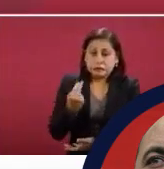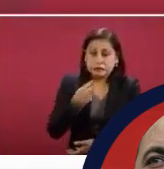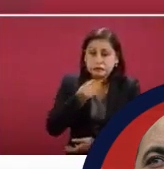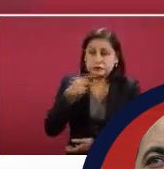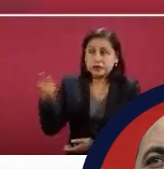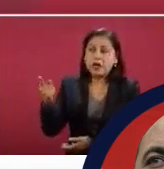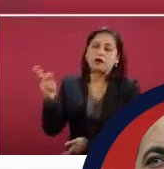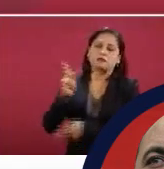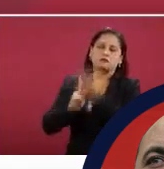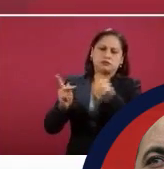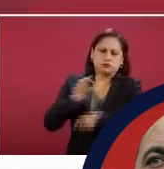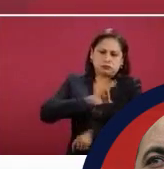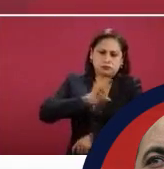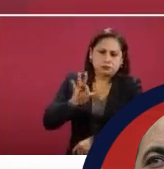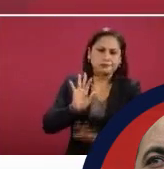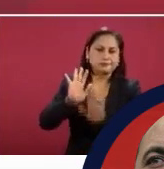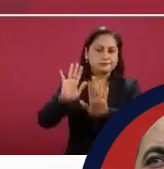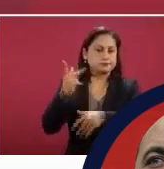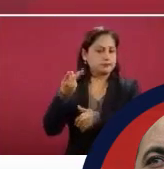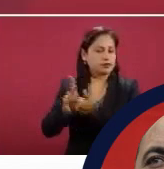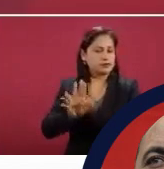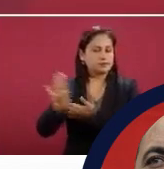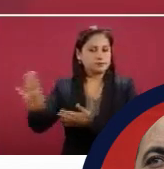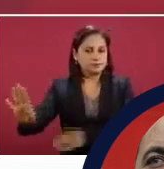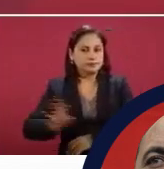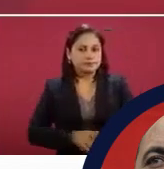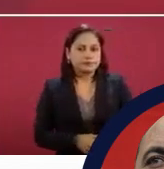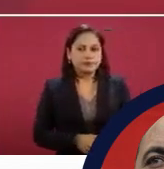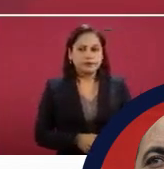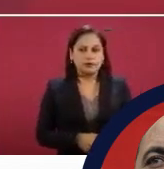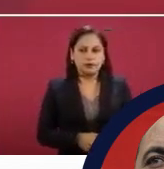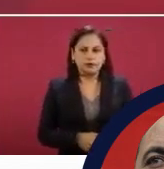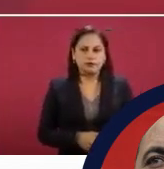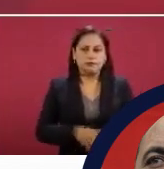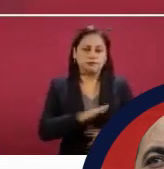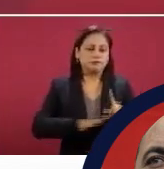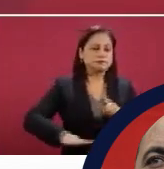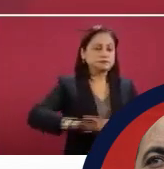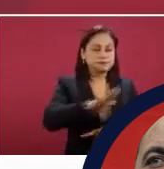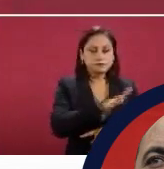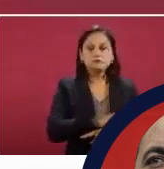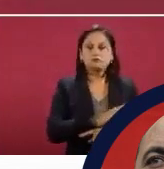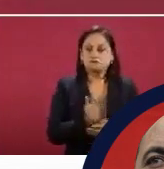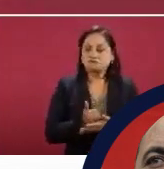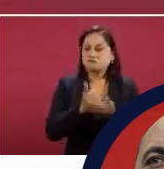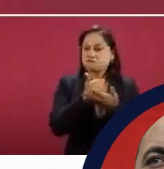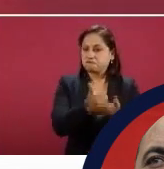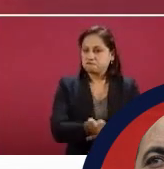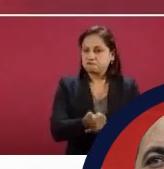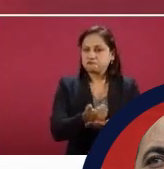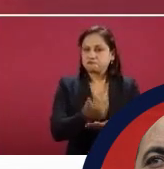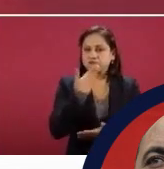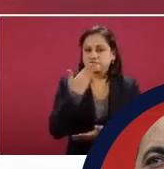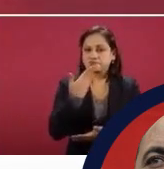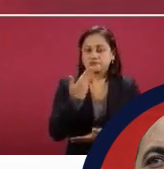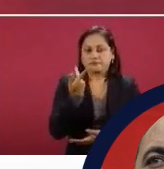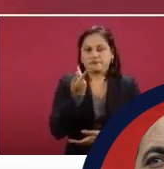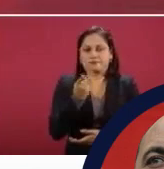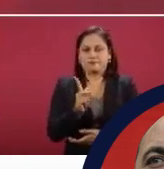a haber mucha mucha mucha mucha gente y muy bien este próximo domingo con qué con qué objetivo julio se van a marchar